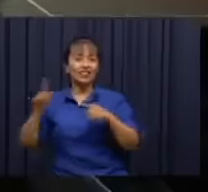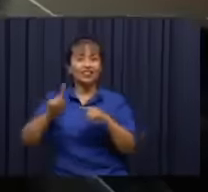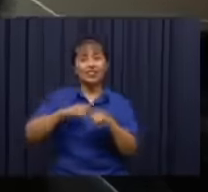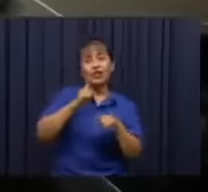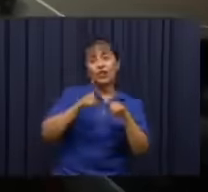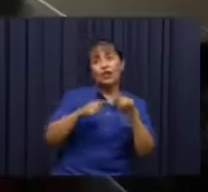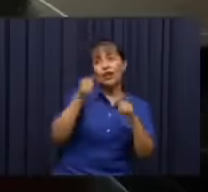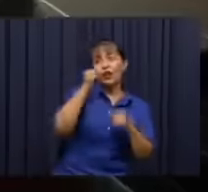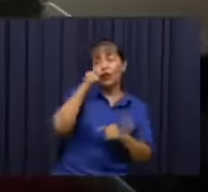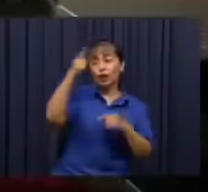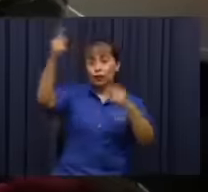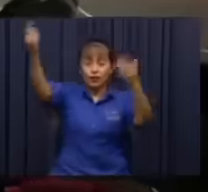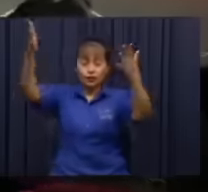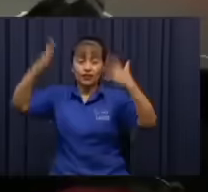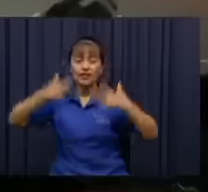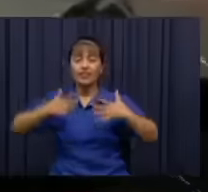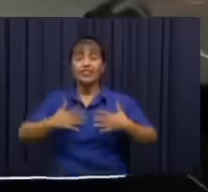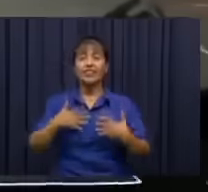Quiere volver,